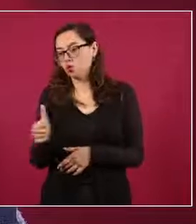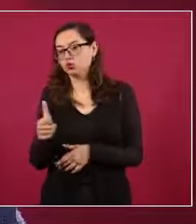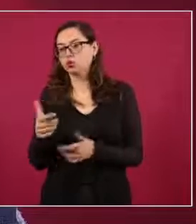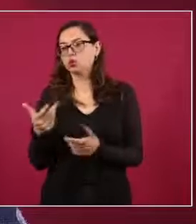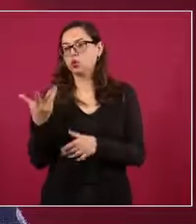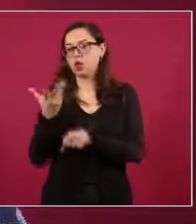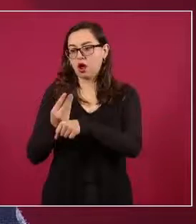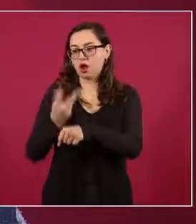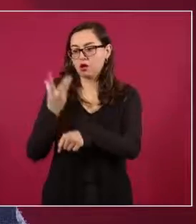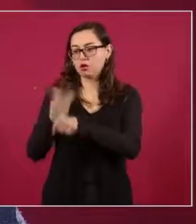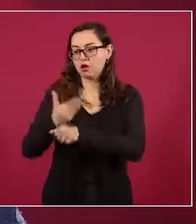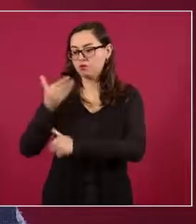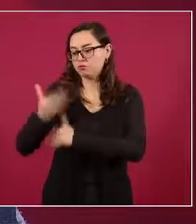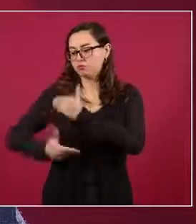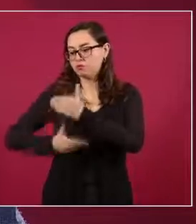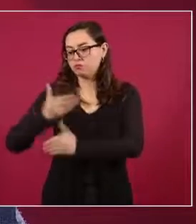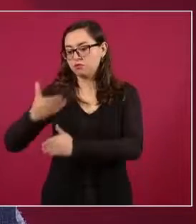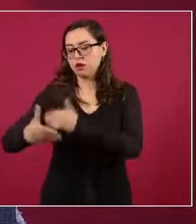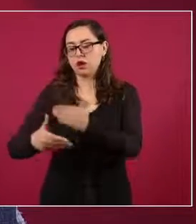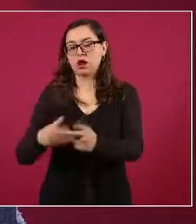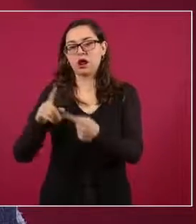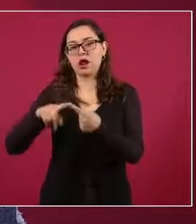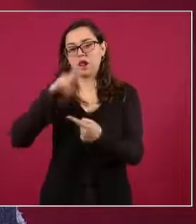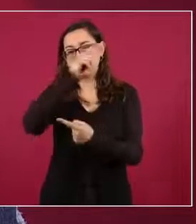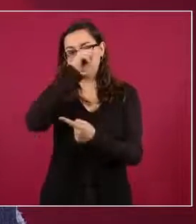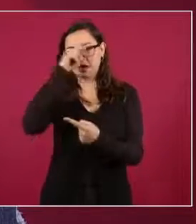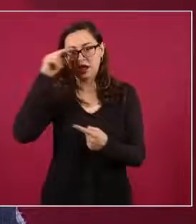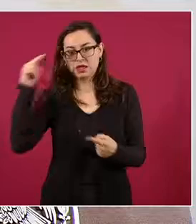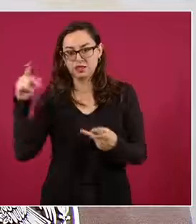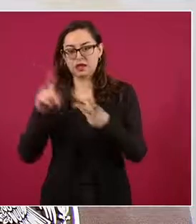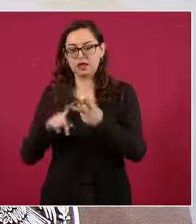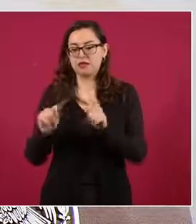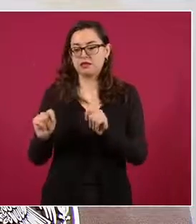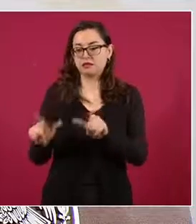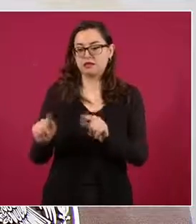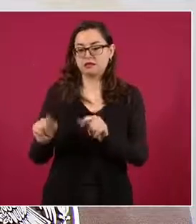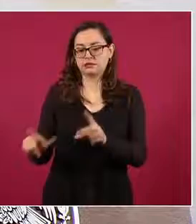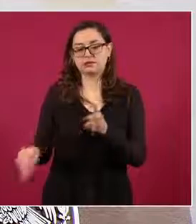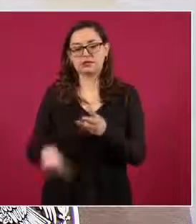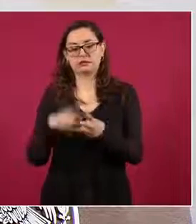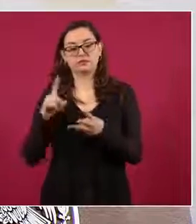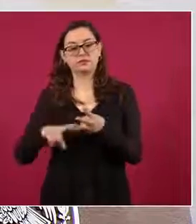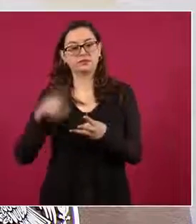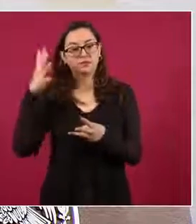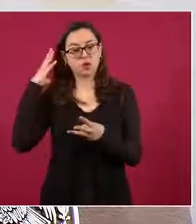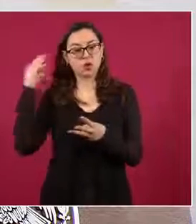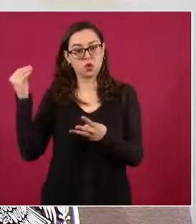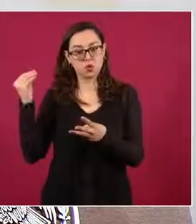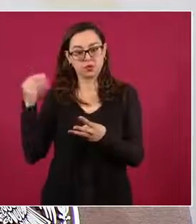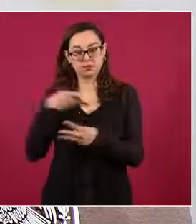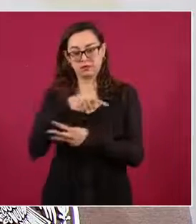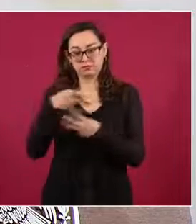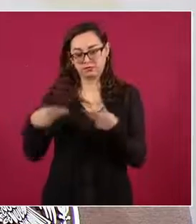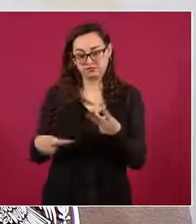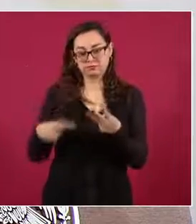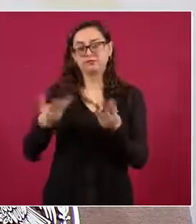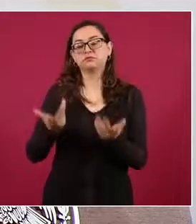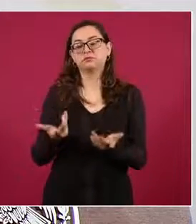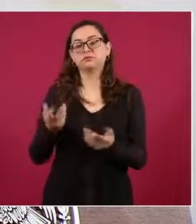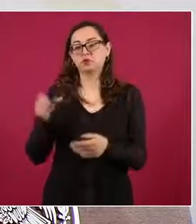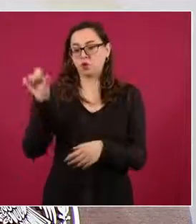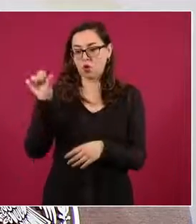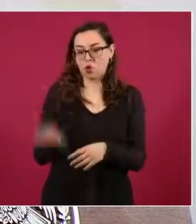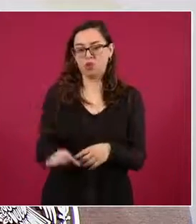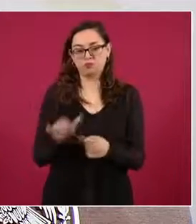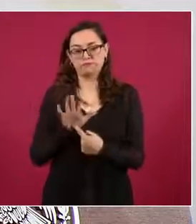generales nuevos en Nayarit, Tlaxcala y Colima. Este es en general el punto, lo atoratado el